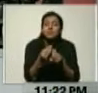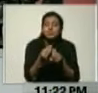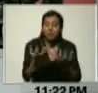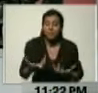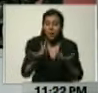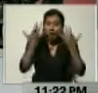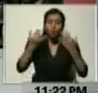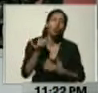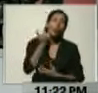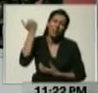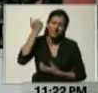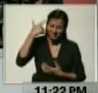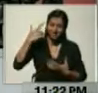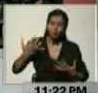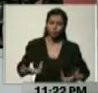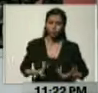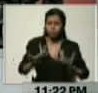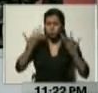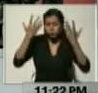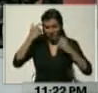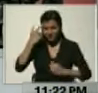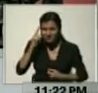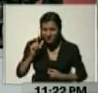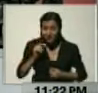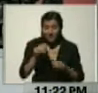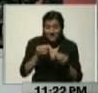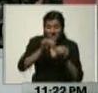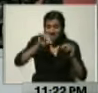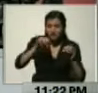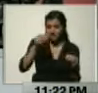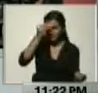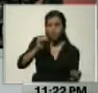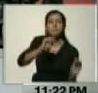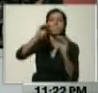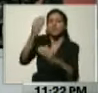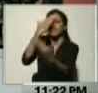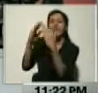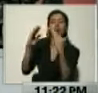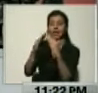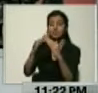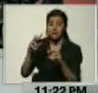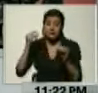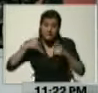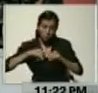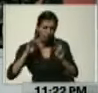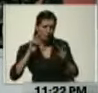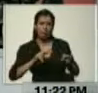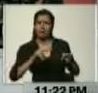que te quemaron ahí y llevaron las cenizas al frente de tu casa para que tus hijos lo vieran. Eso es fascismo.